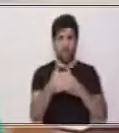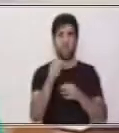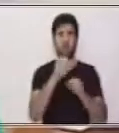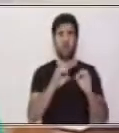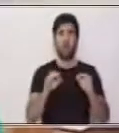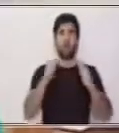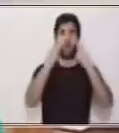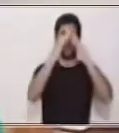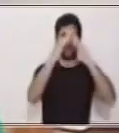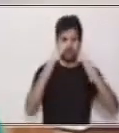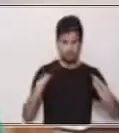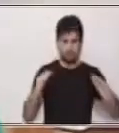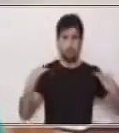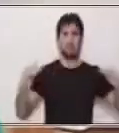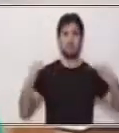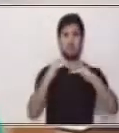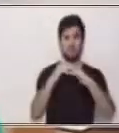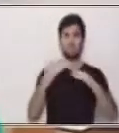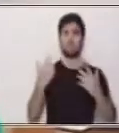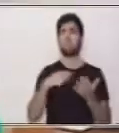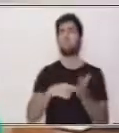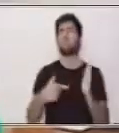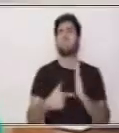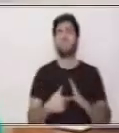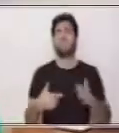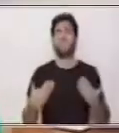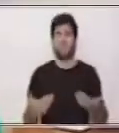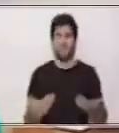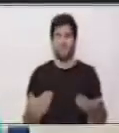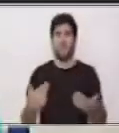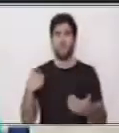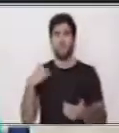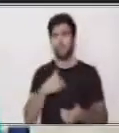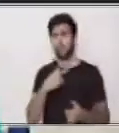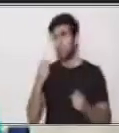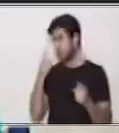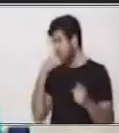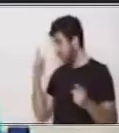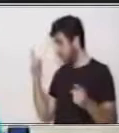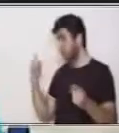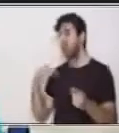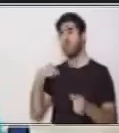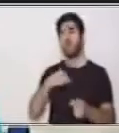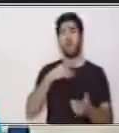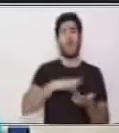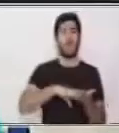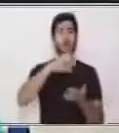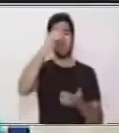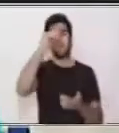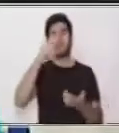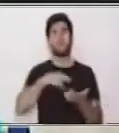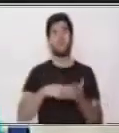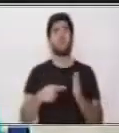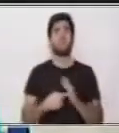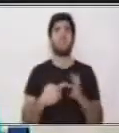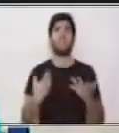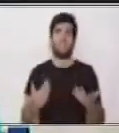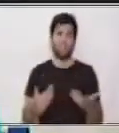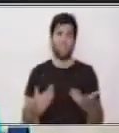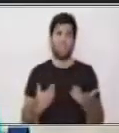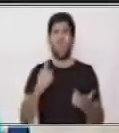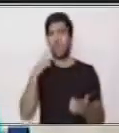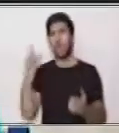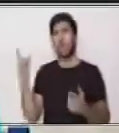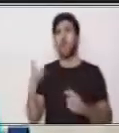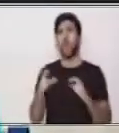¿Qué imagen tiene ante nosotros? Así que vamos a leer y vamos a ver cómo son ellos. Luego